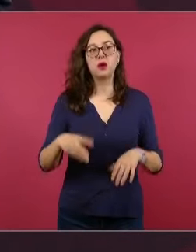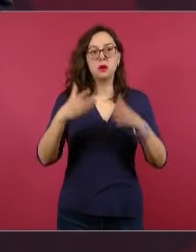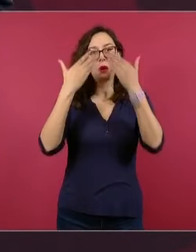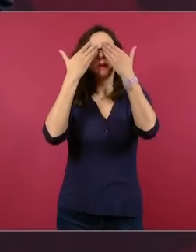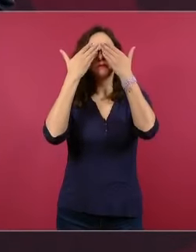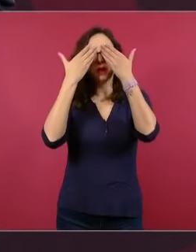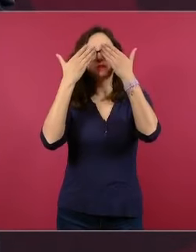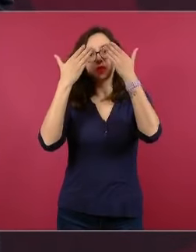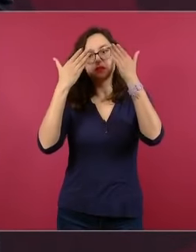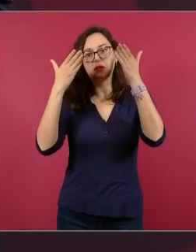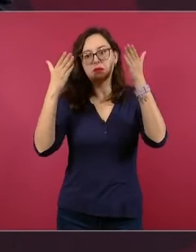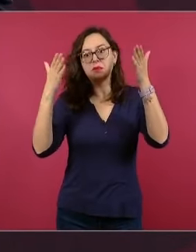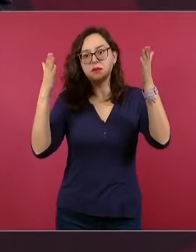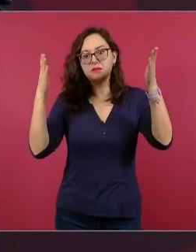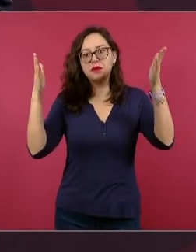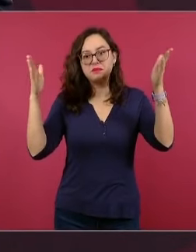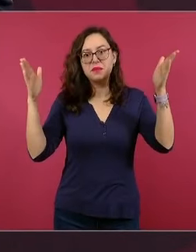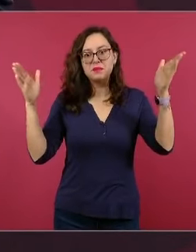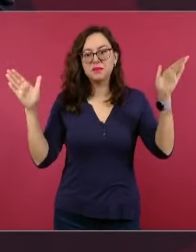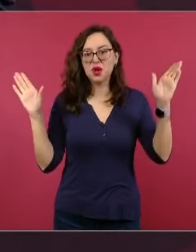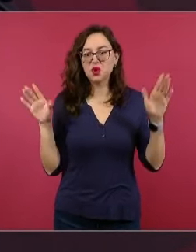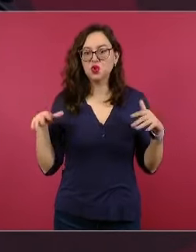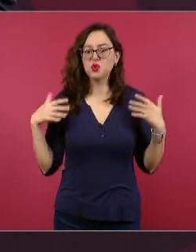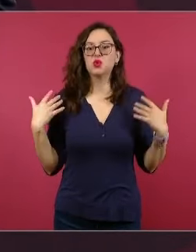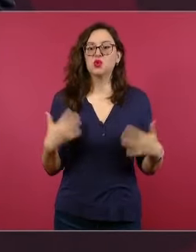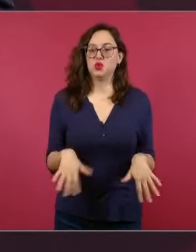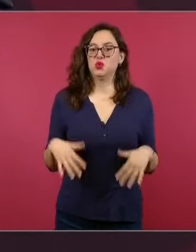mexicanos No